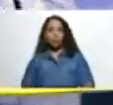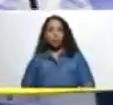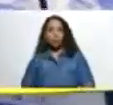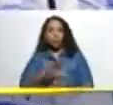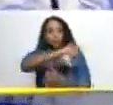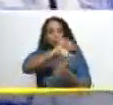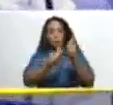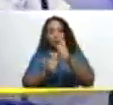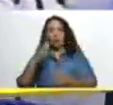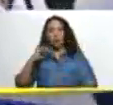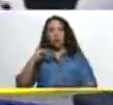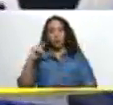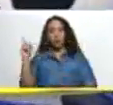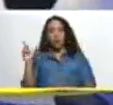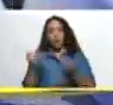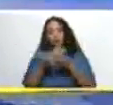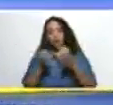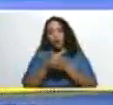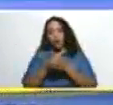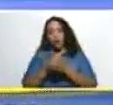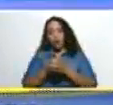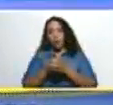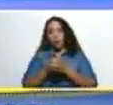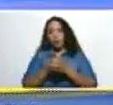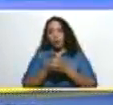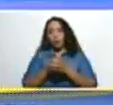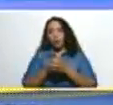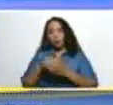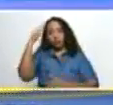al comisario general Vladimir Flores,